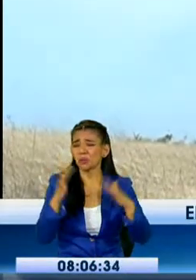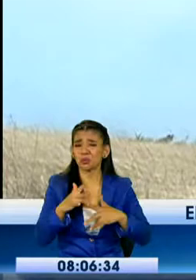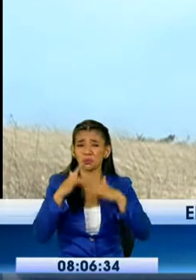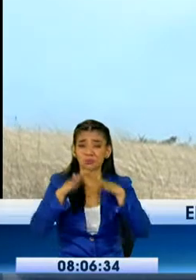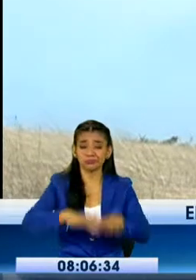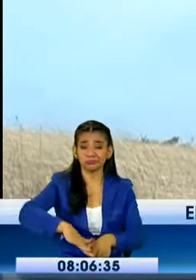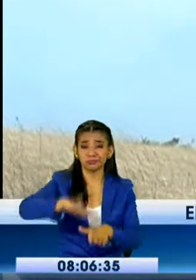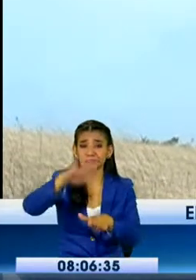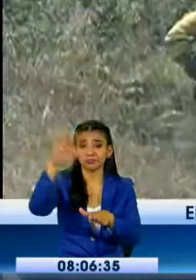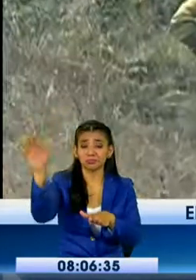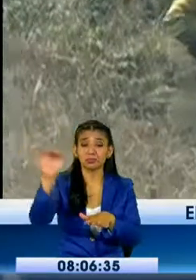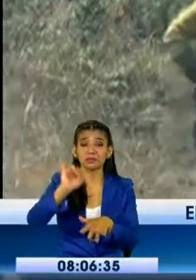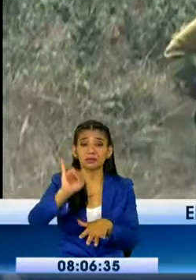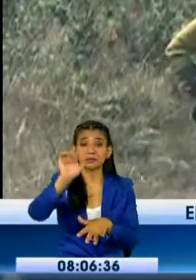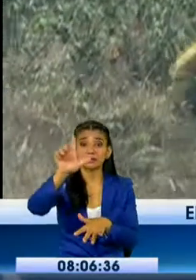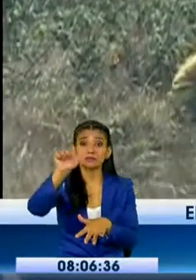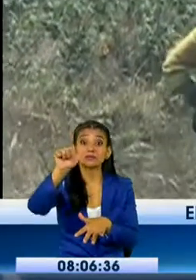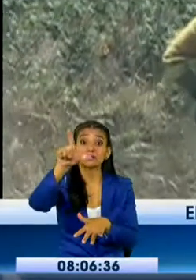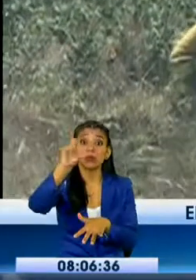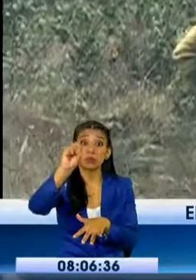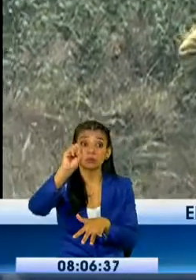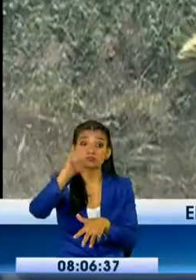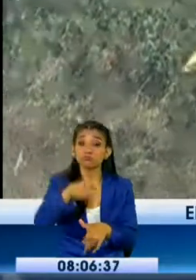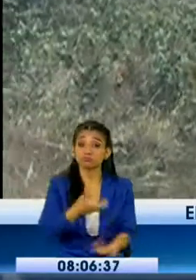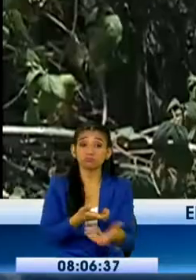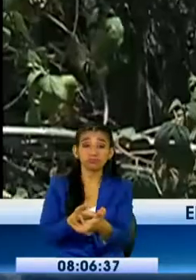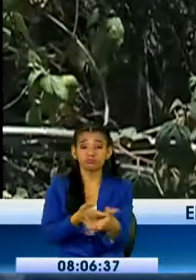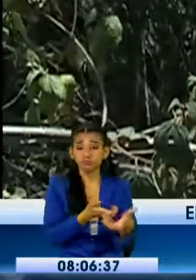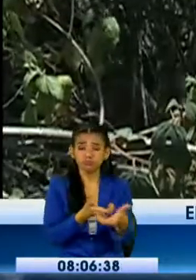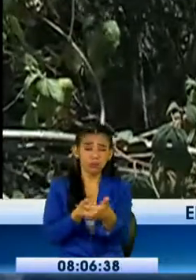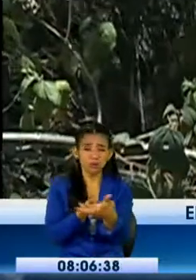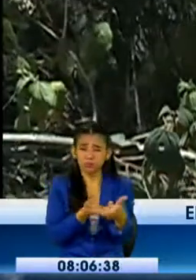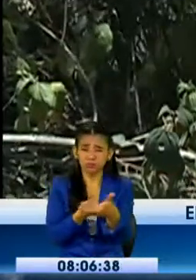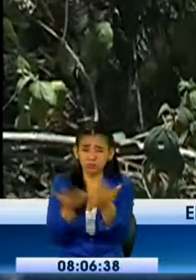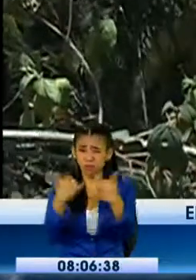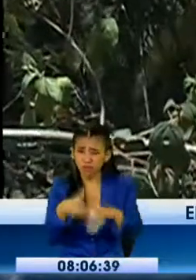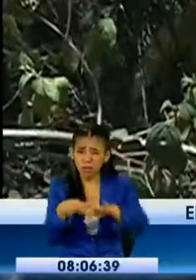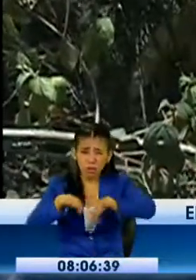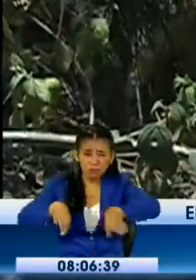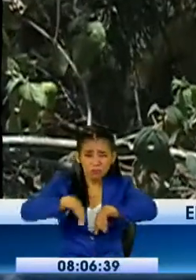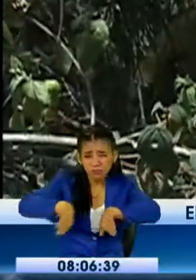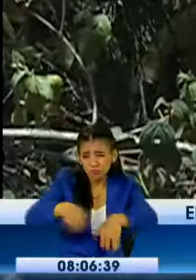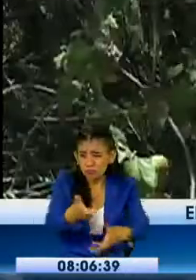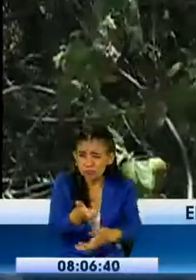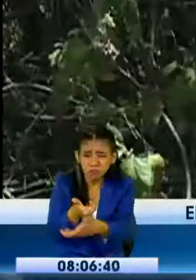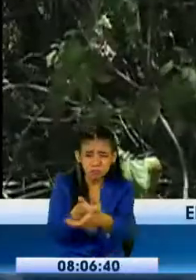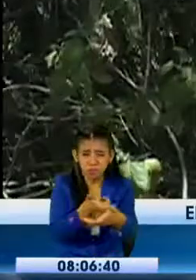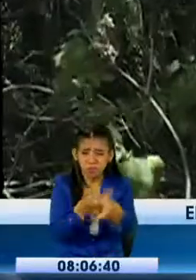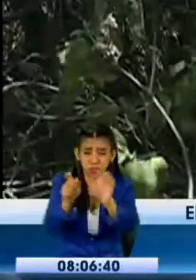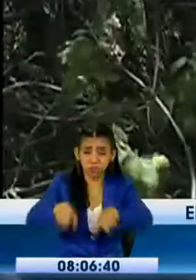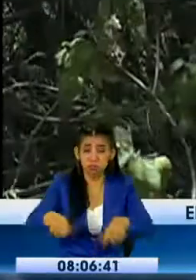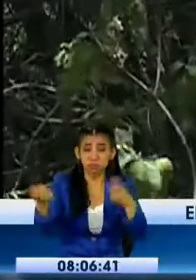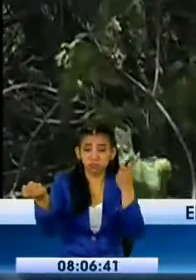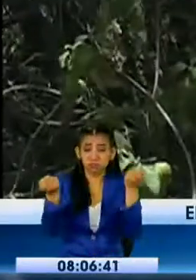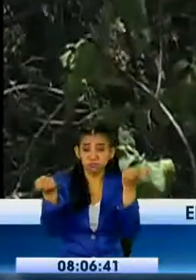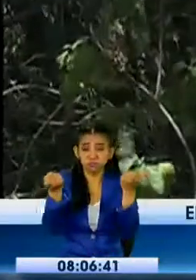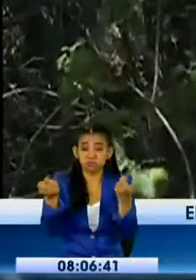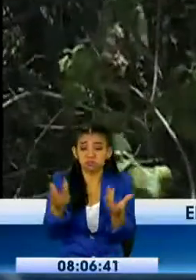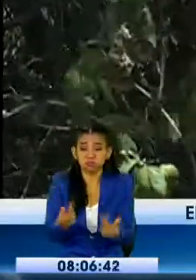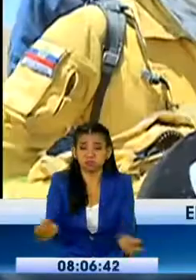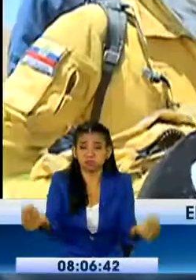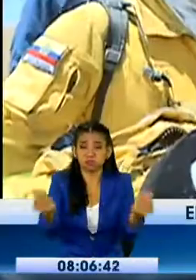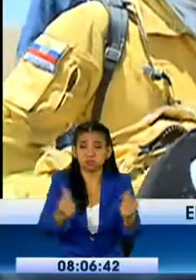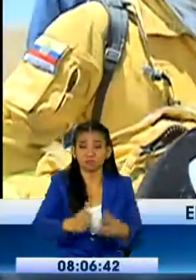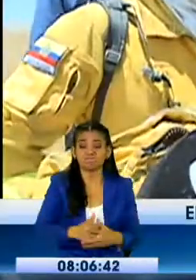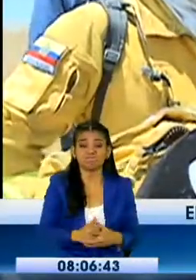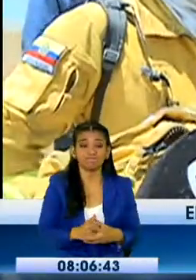Cerro Iraló, donde miembros del cuerpo de bomberos luchaban para abrirse paso en medio de la vegetación para controlar el incendio.